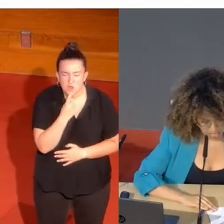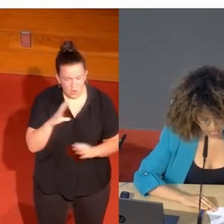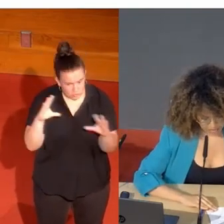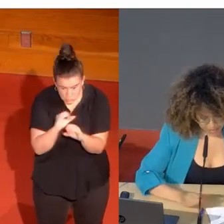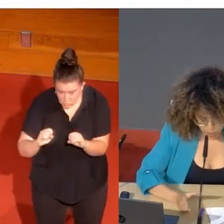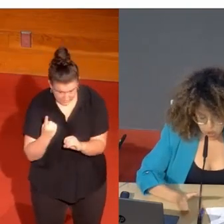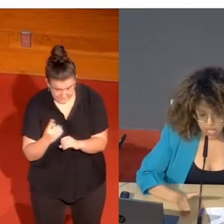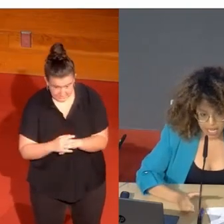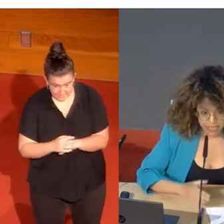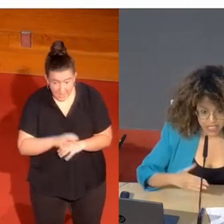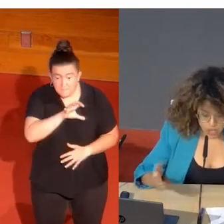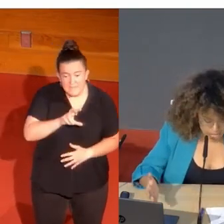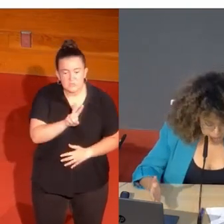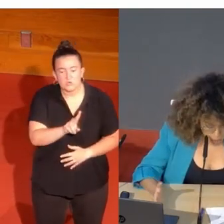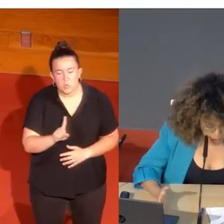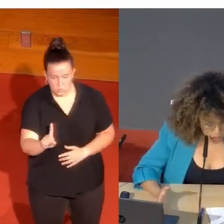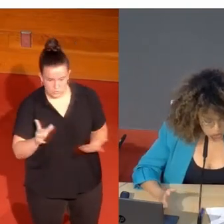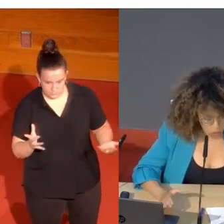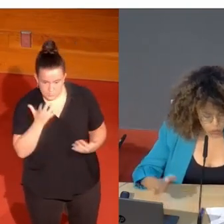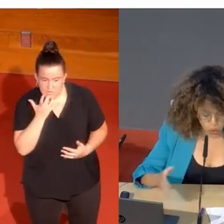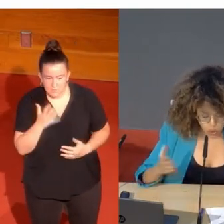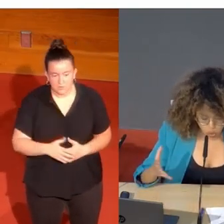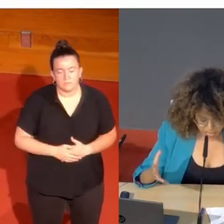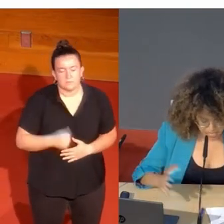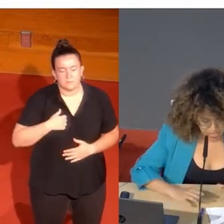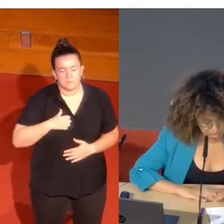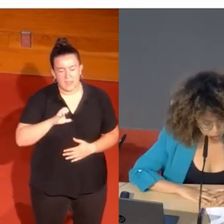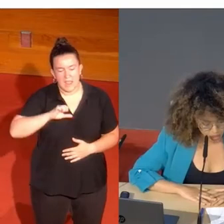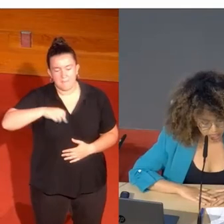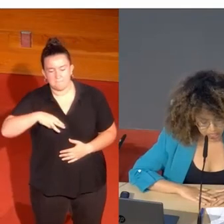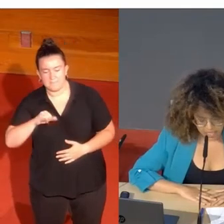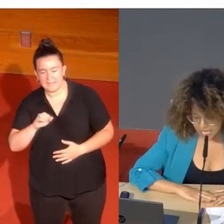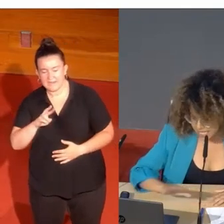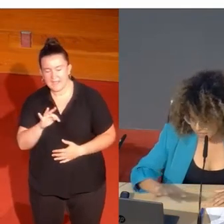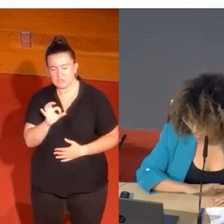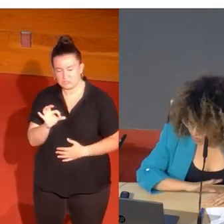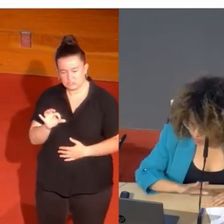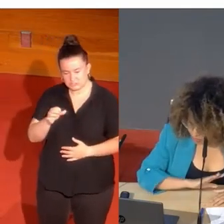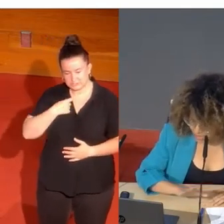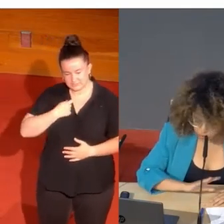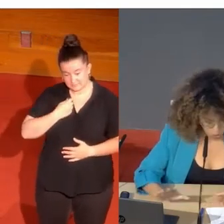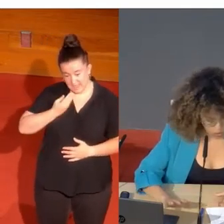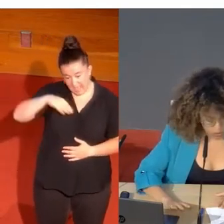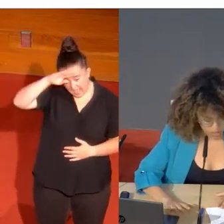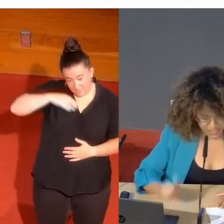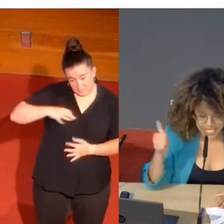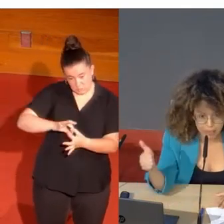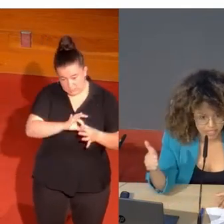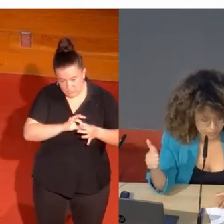países tenemos a emiratos árabes Unidos que junto con ocho países de la zona están en en